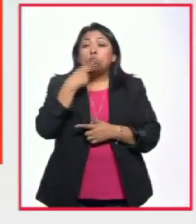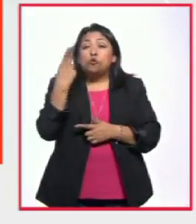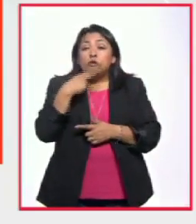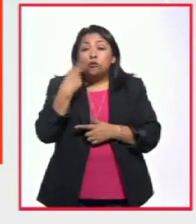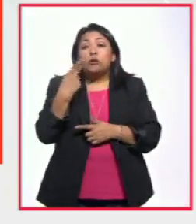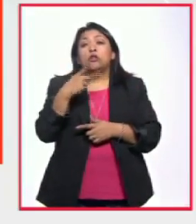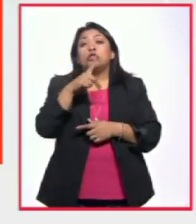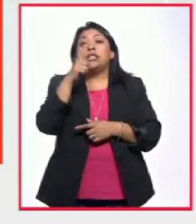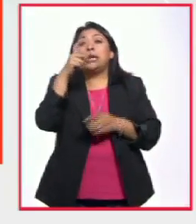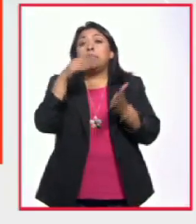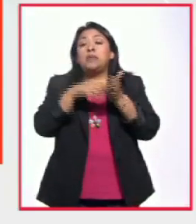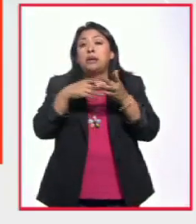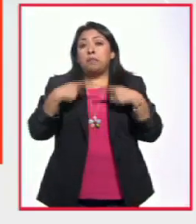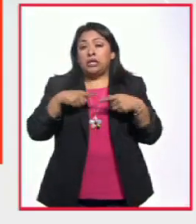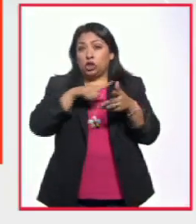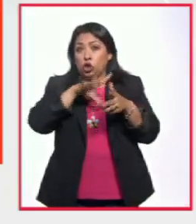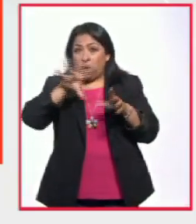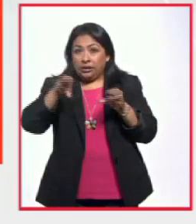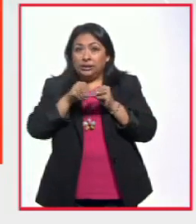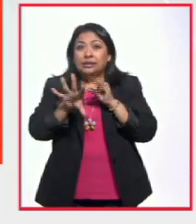por cada 100.000 habitantes.